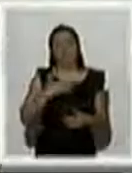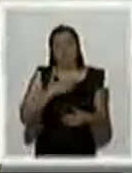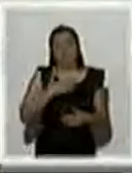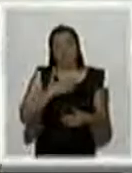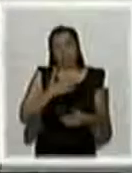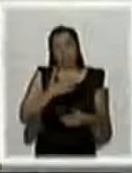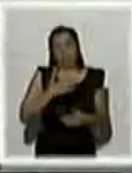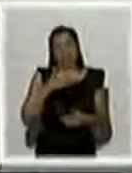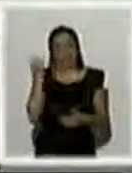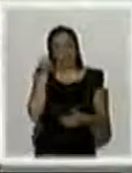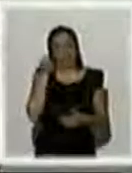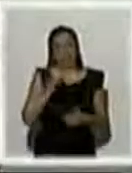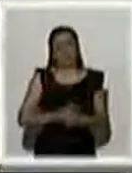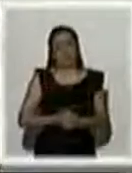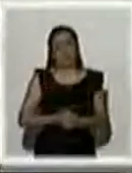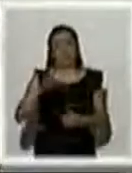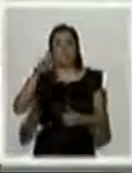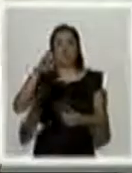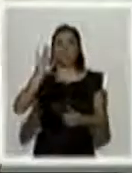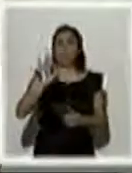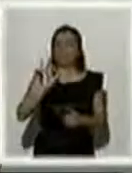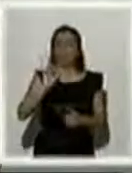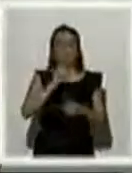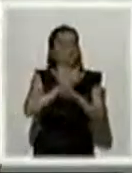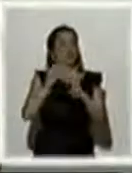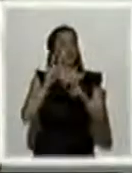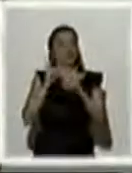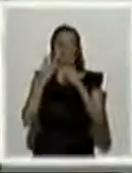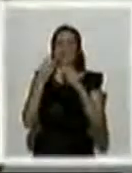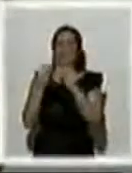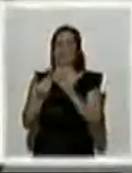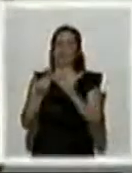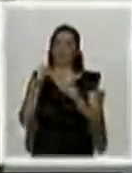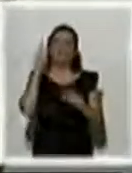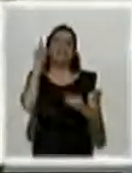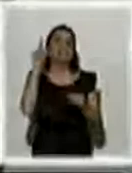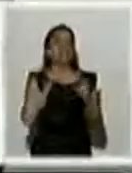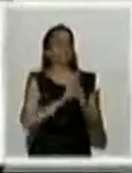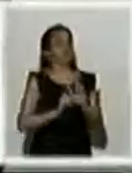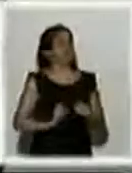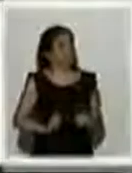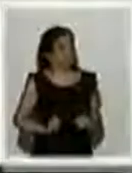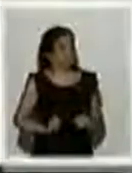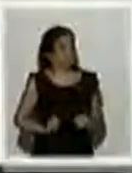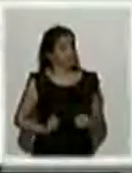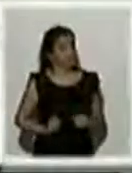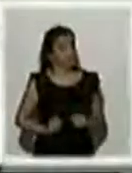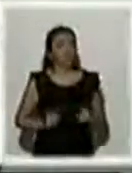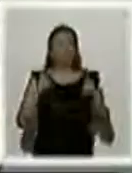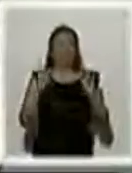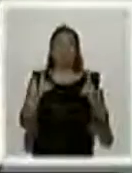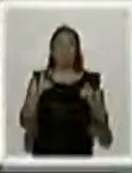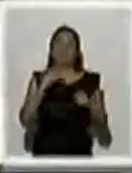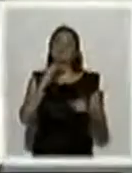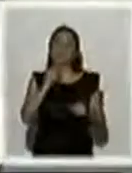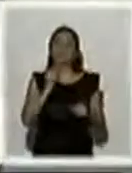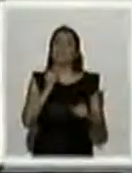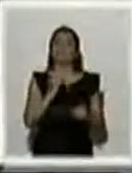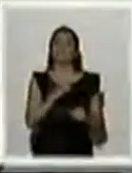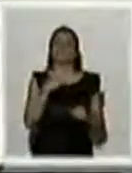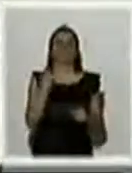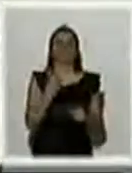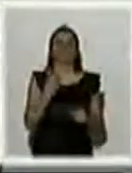adelante. El PRO no apoyó esta ley de fertilización asistida. Y también vamos a decir que hicimos. Nos opusimos a